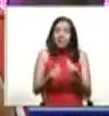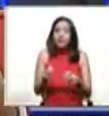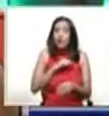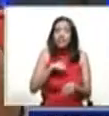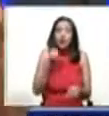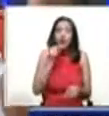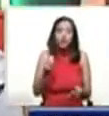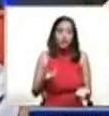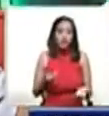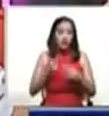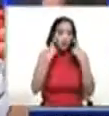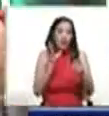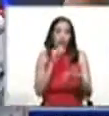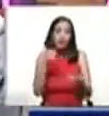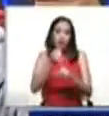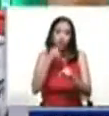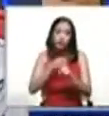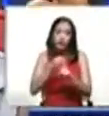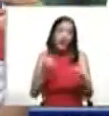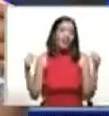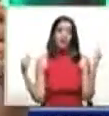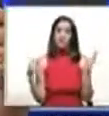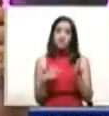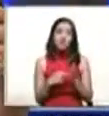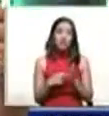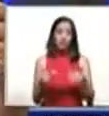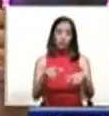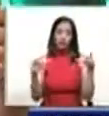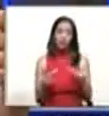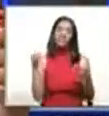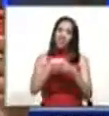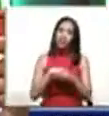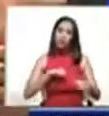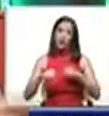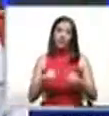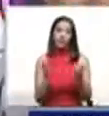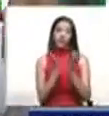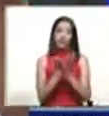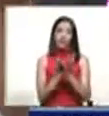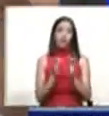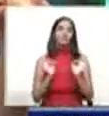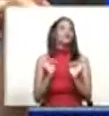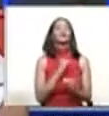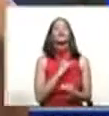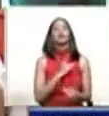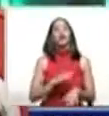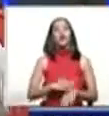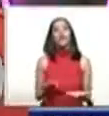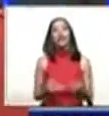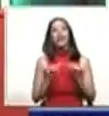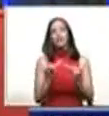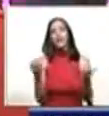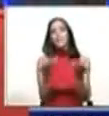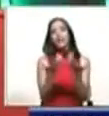qué luchar, ¿cómo que no hay por qué luchar? Aquí hay miles de situaciones dentro del movimiento estudiantil, sobre todo en las universidades, ¿por qué dar una pelea? ¿Por qué